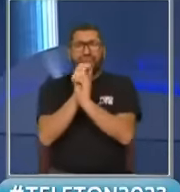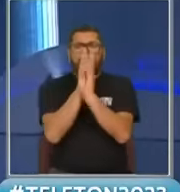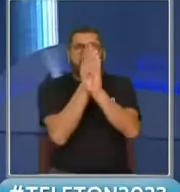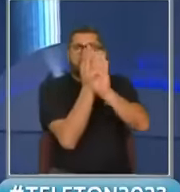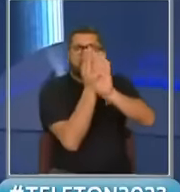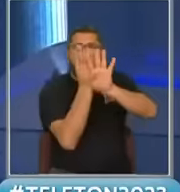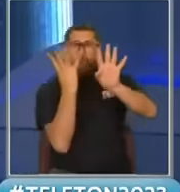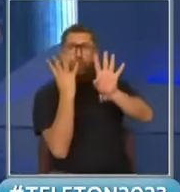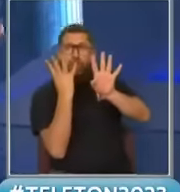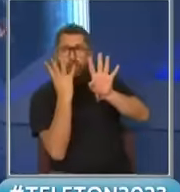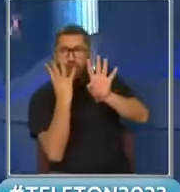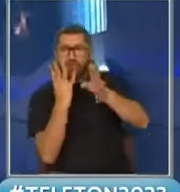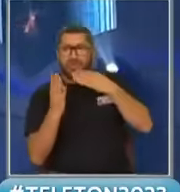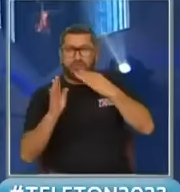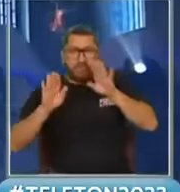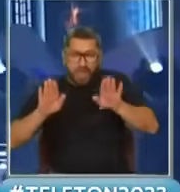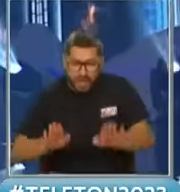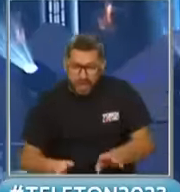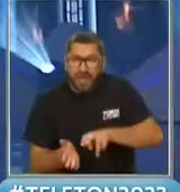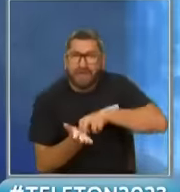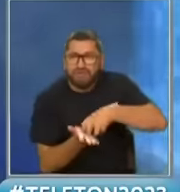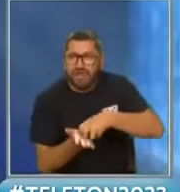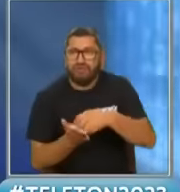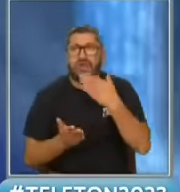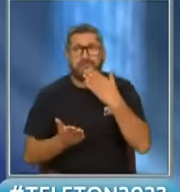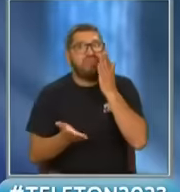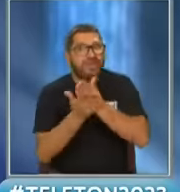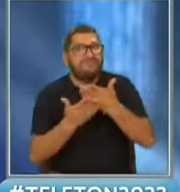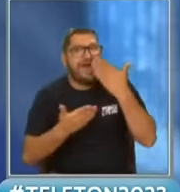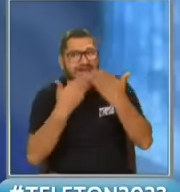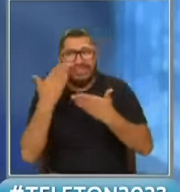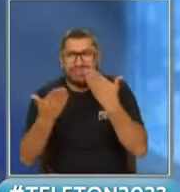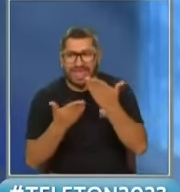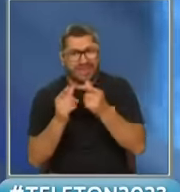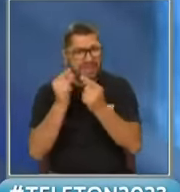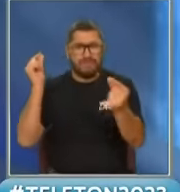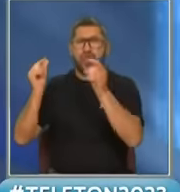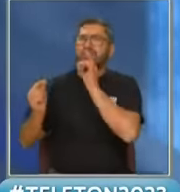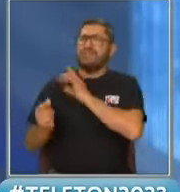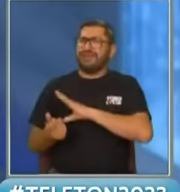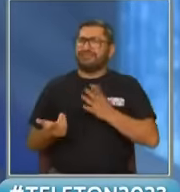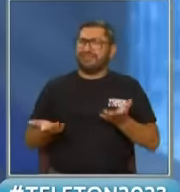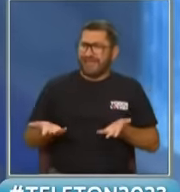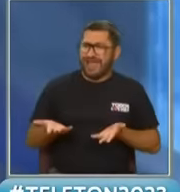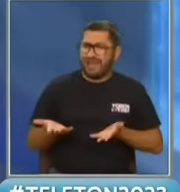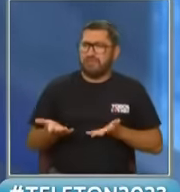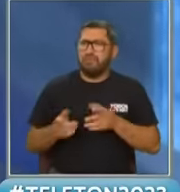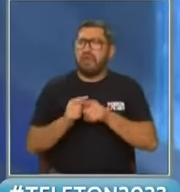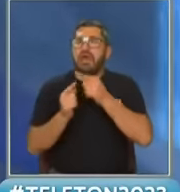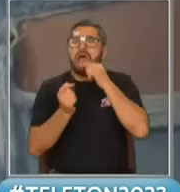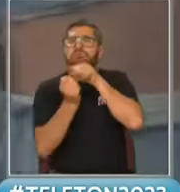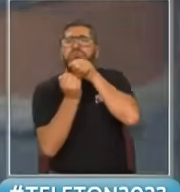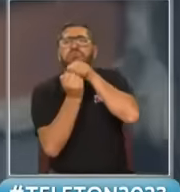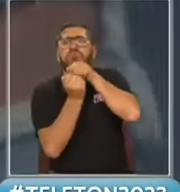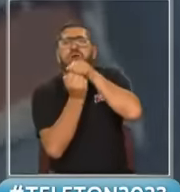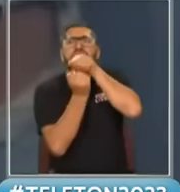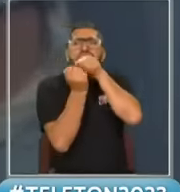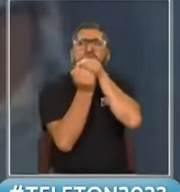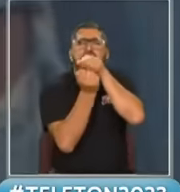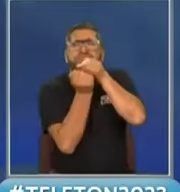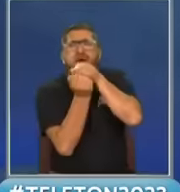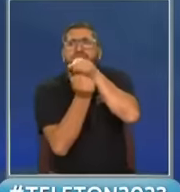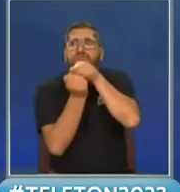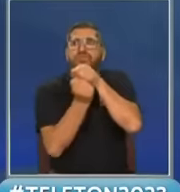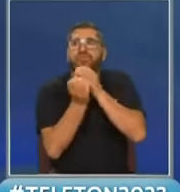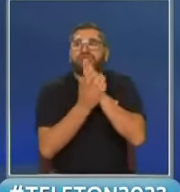abajo. Y cuando uno cantaba la canción nacional, y uno masticaba chicle nomás, ña, ña, ña, y pasaba el profe y te pegaba un